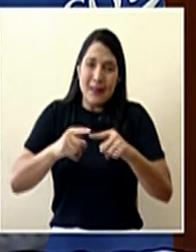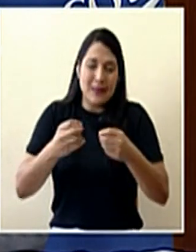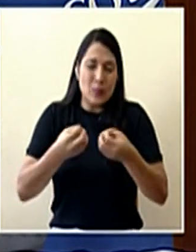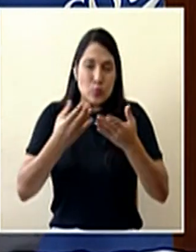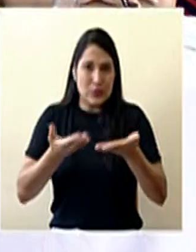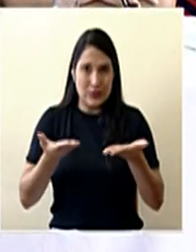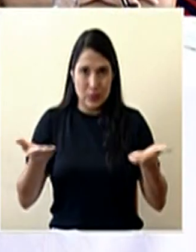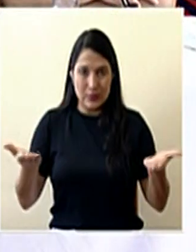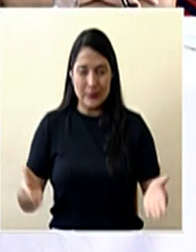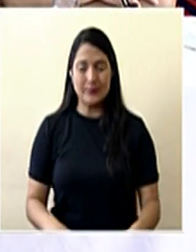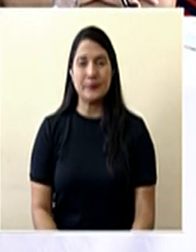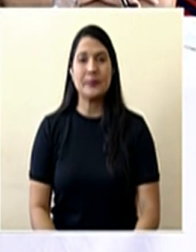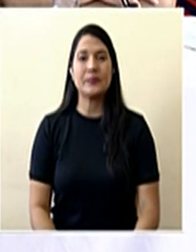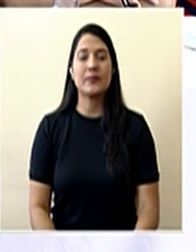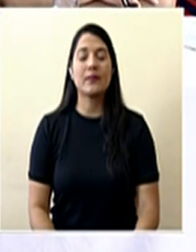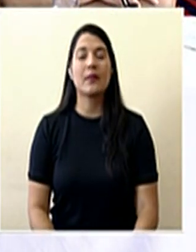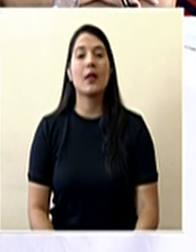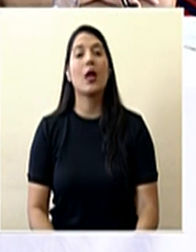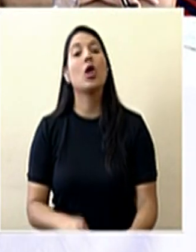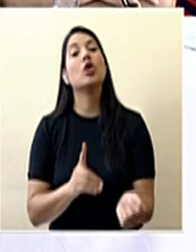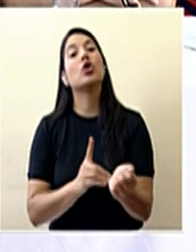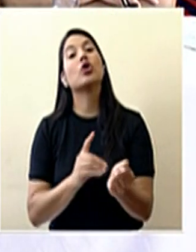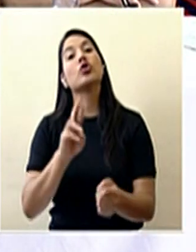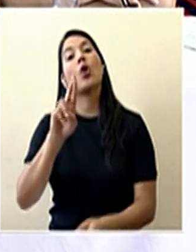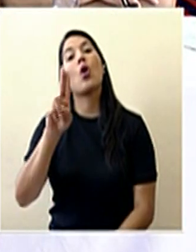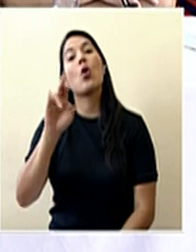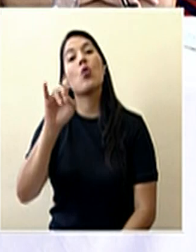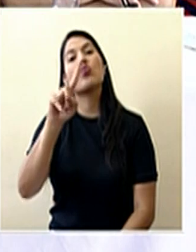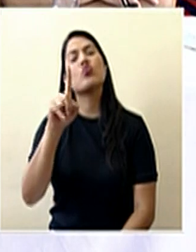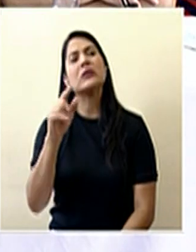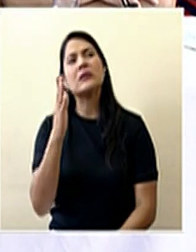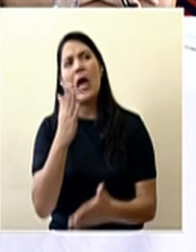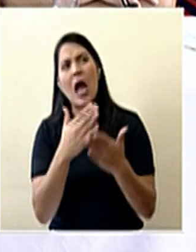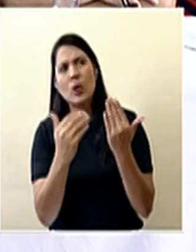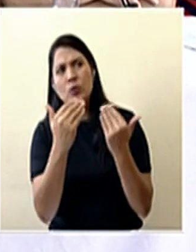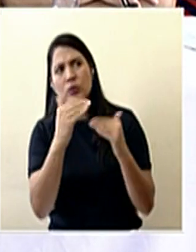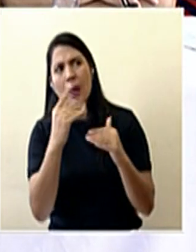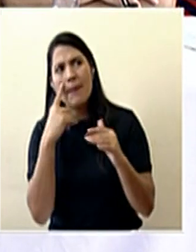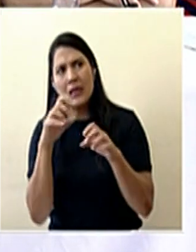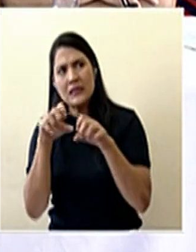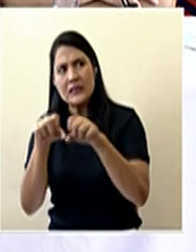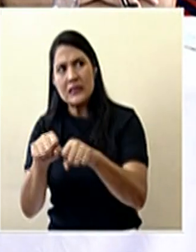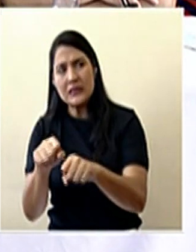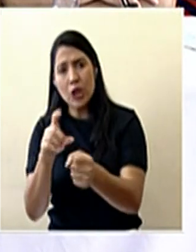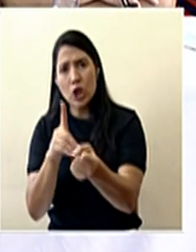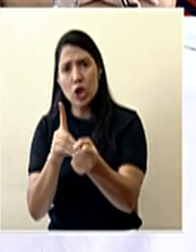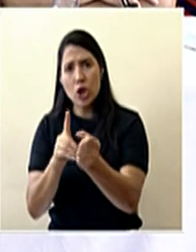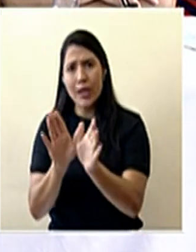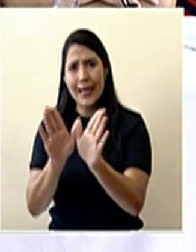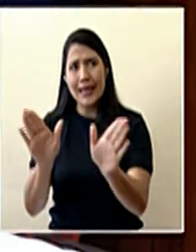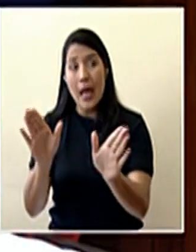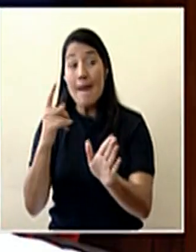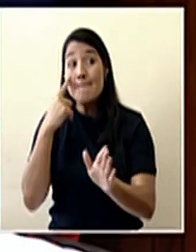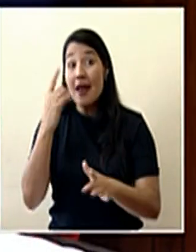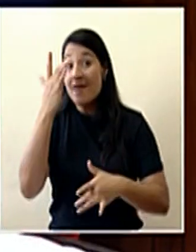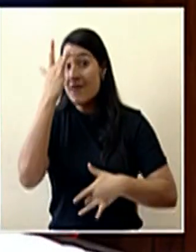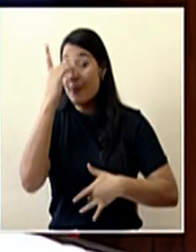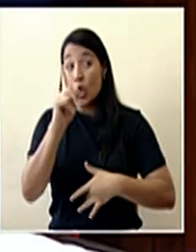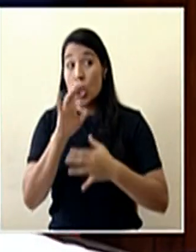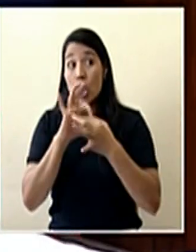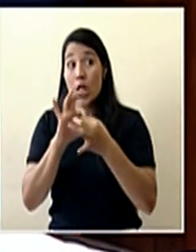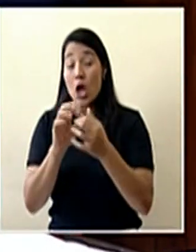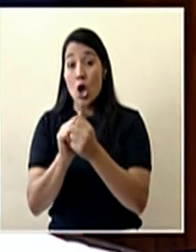COVID. Doctor Ruiz, ¿hay alguna restricción para sacar cita de medicina general para enfermedades no relacionadas con el